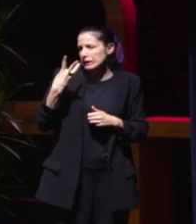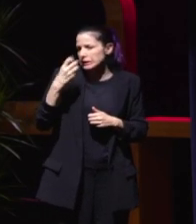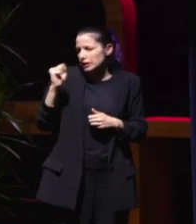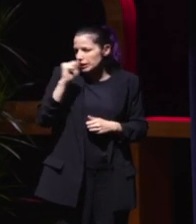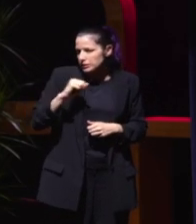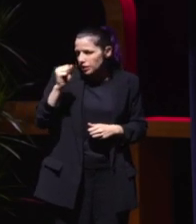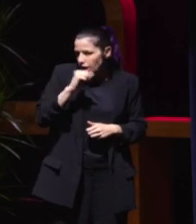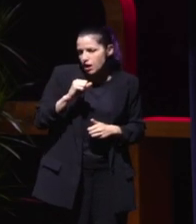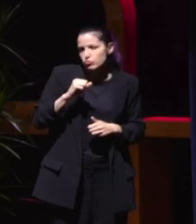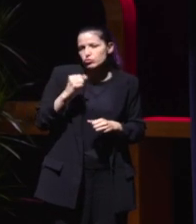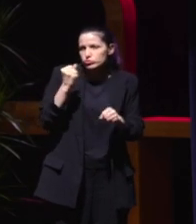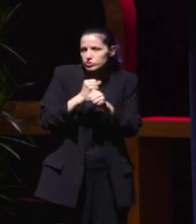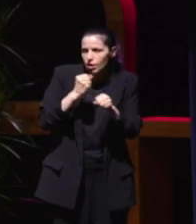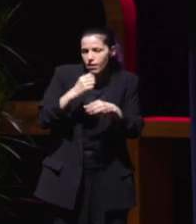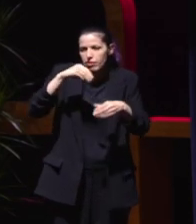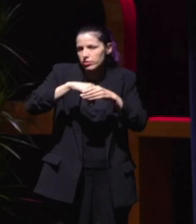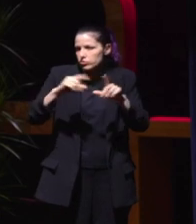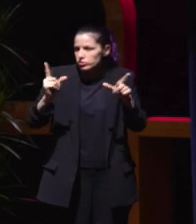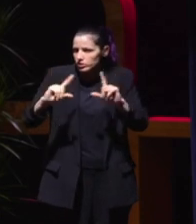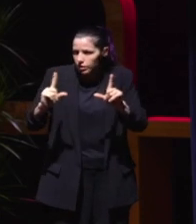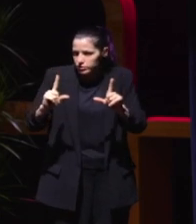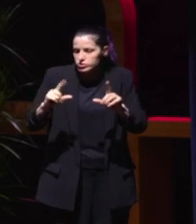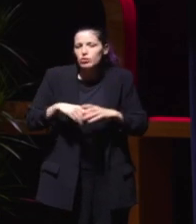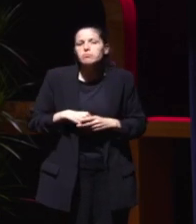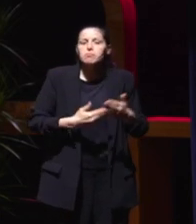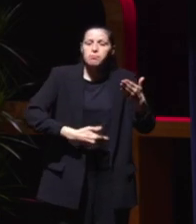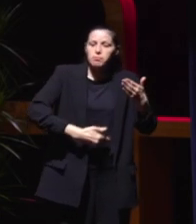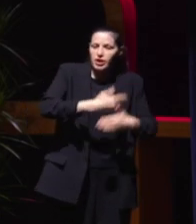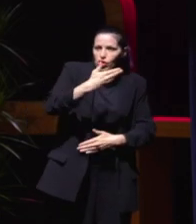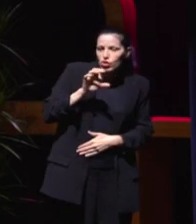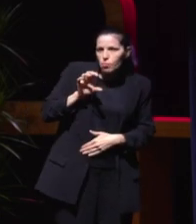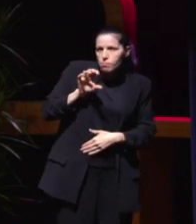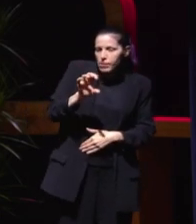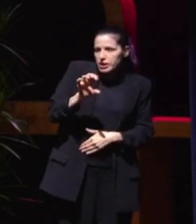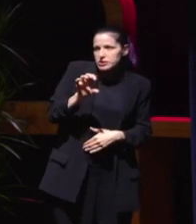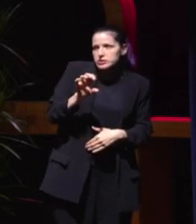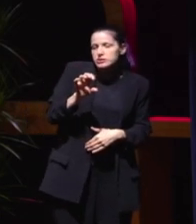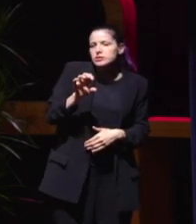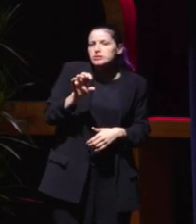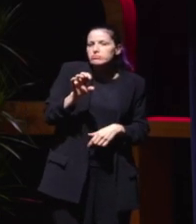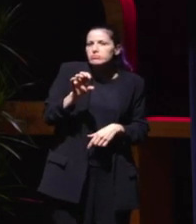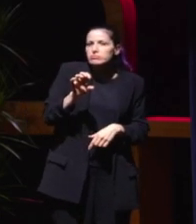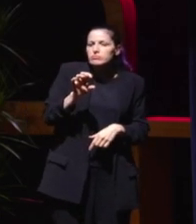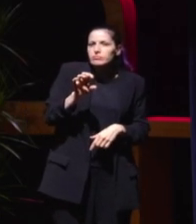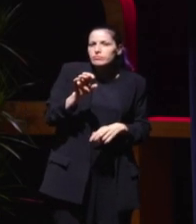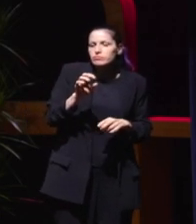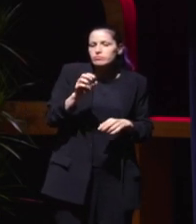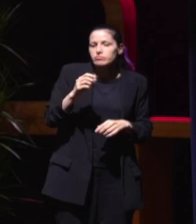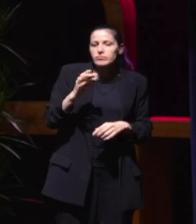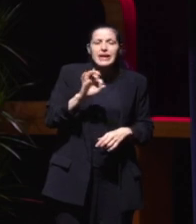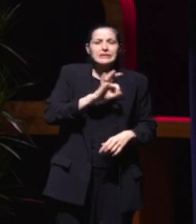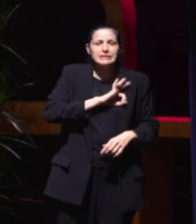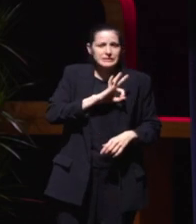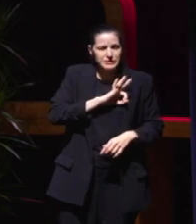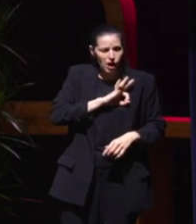televisión en el país no le da no la sacan de ese moda en el país a las señoras de mi generación que